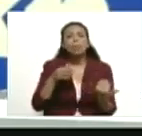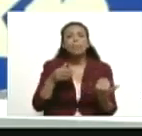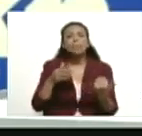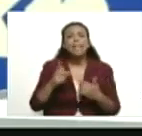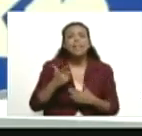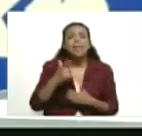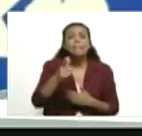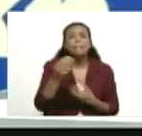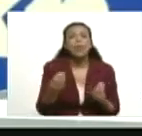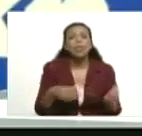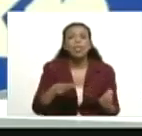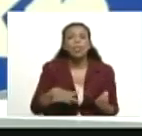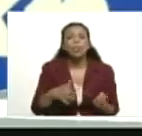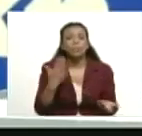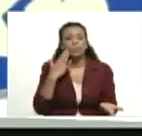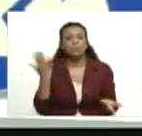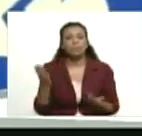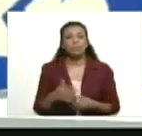Ayaguán?